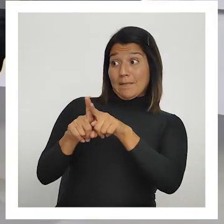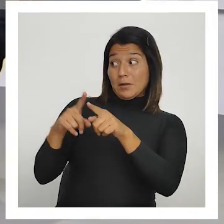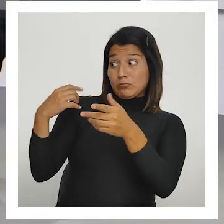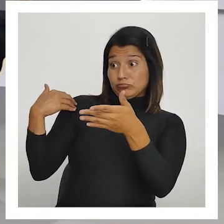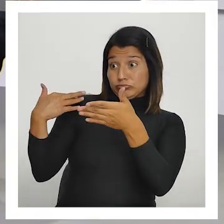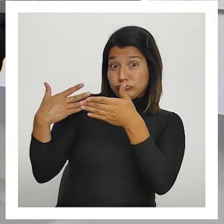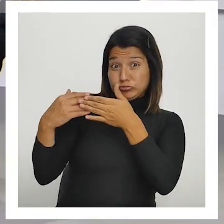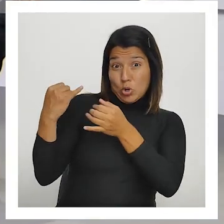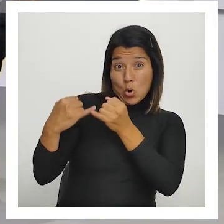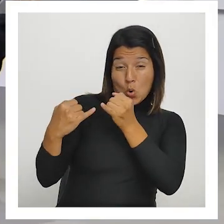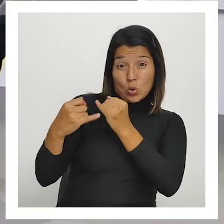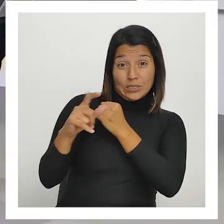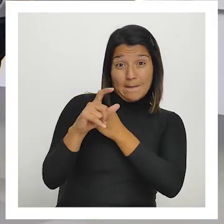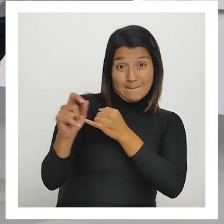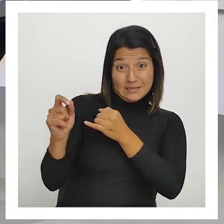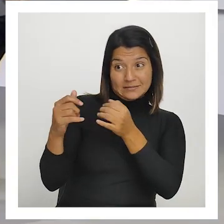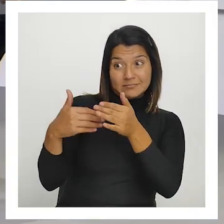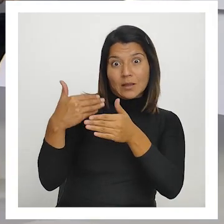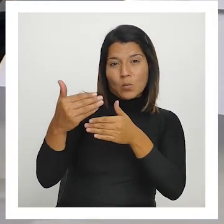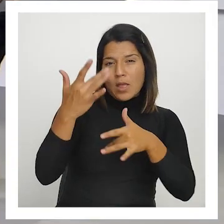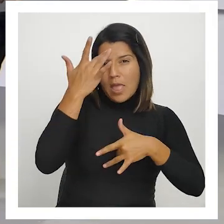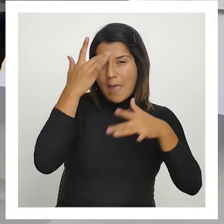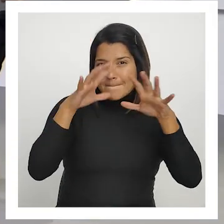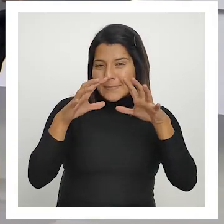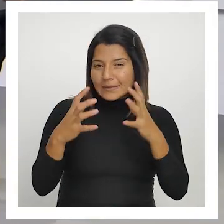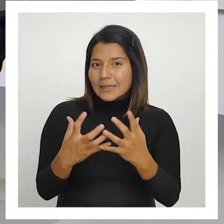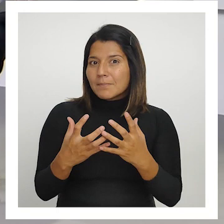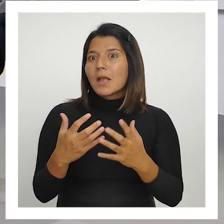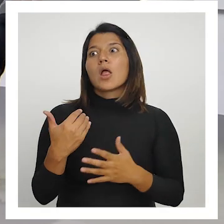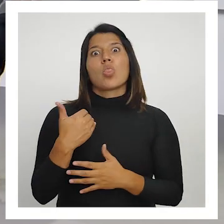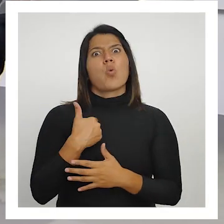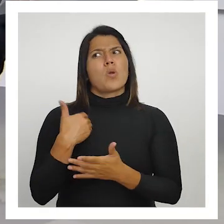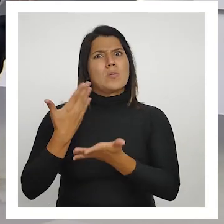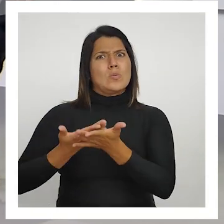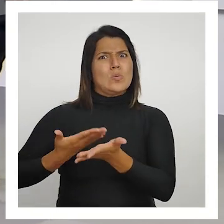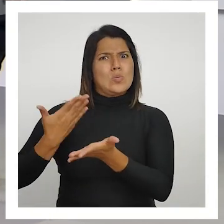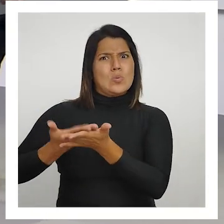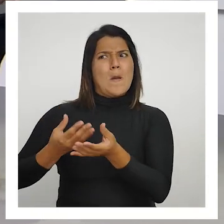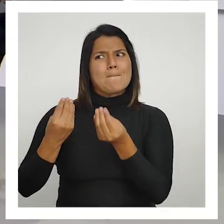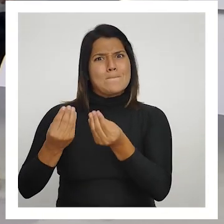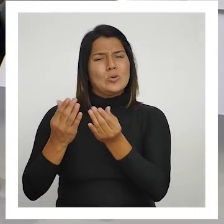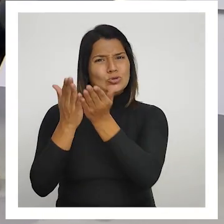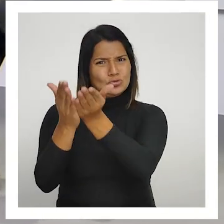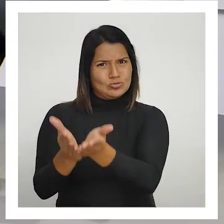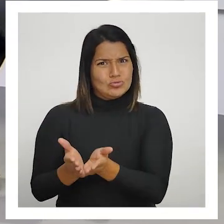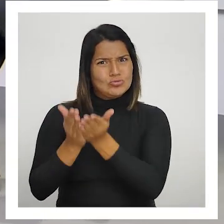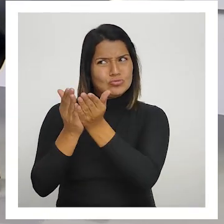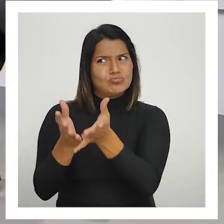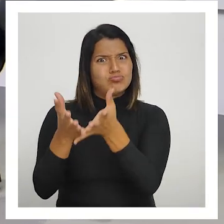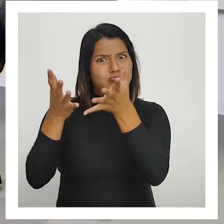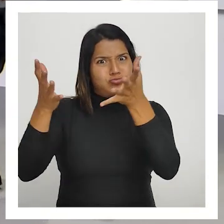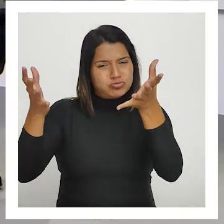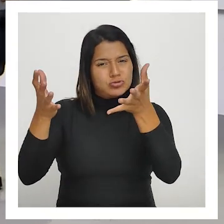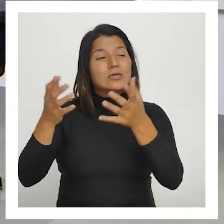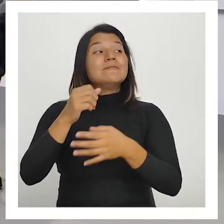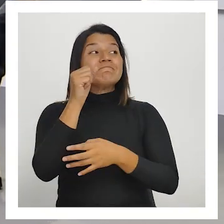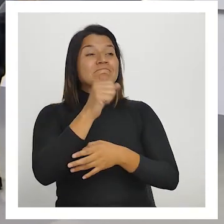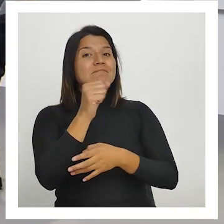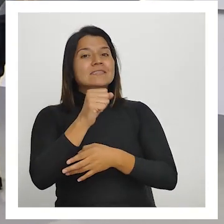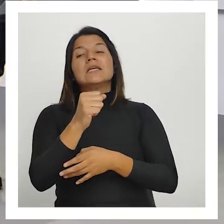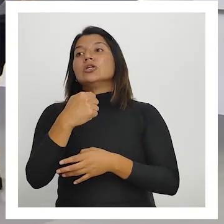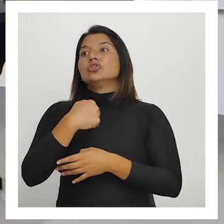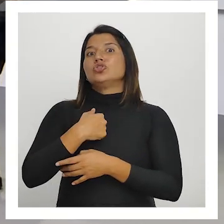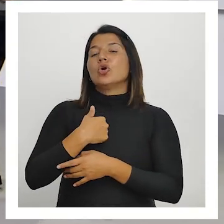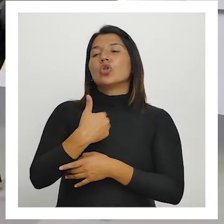meses, posteriores a la pandemia, hemos tenido un arribo gigantesco de cruceros. Ajá. Me tocó